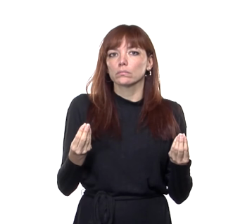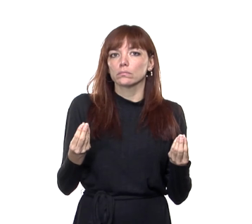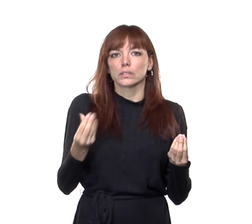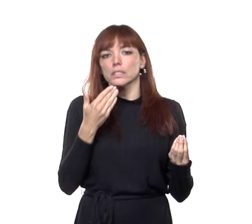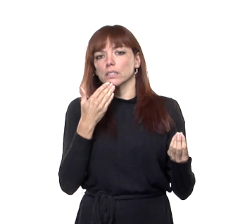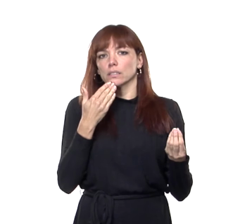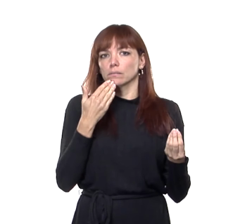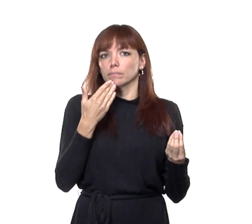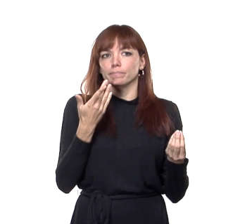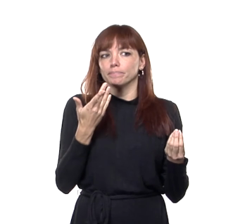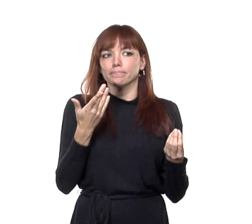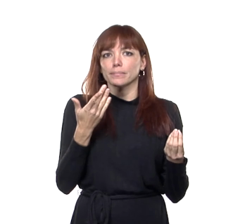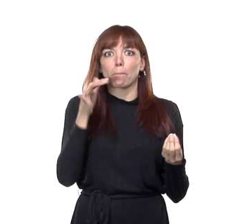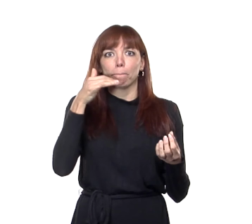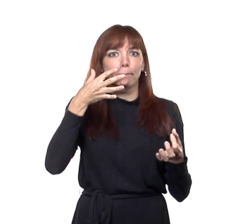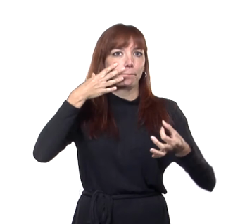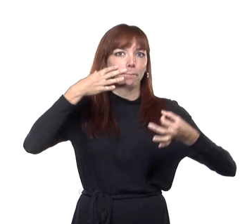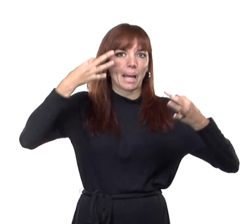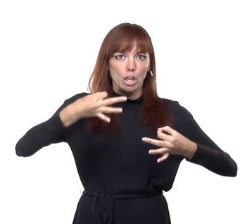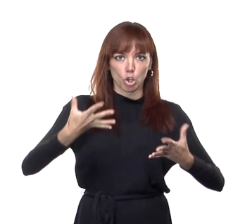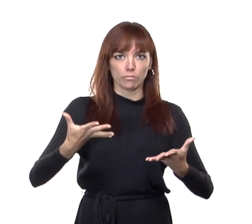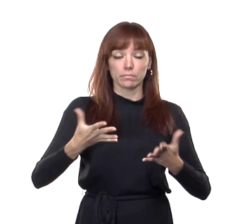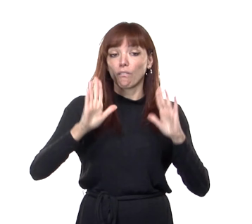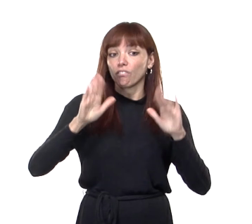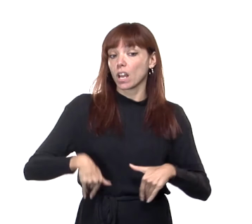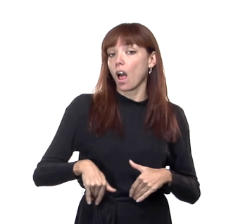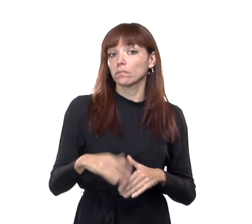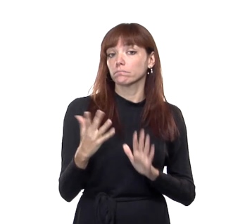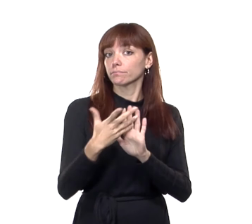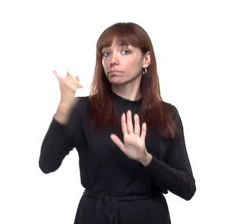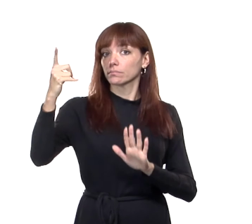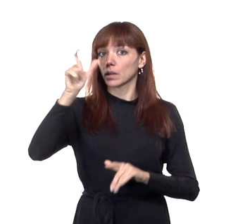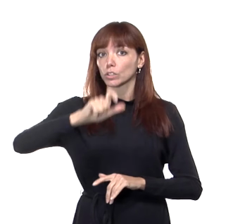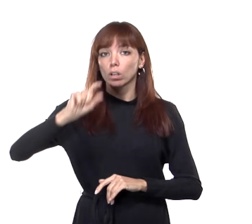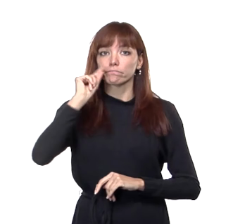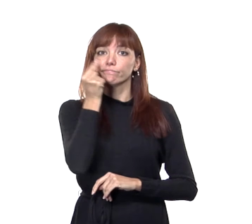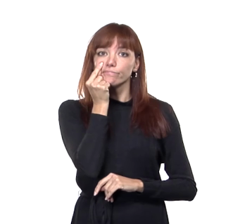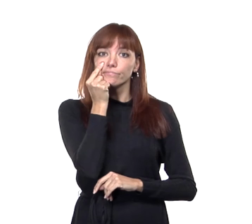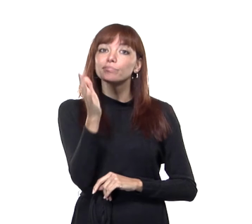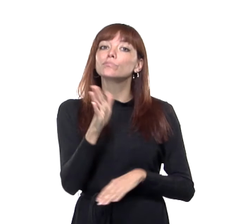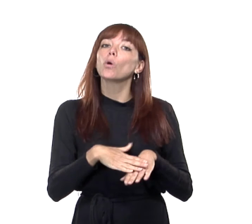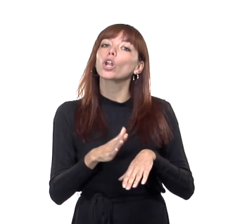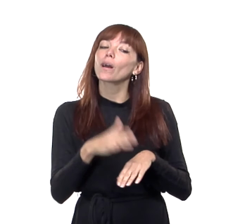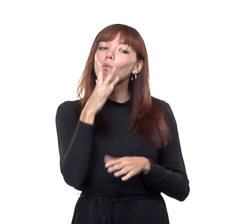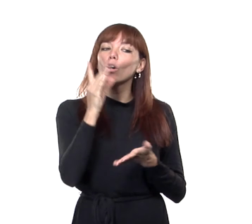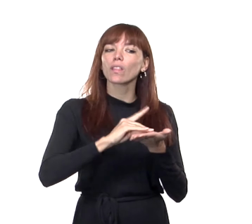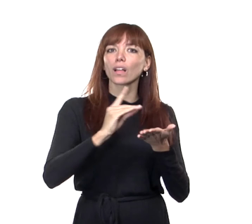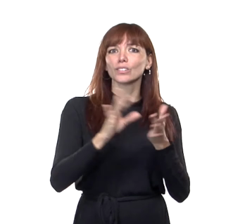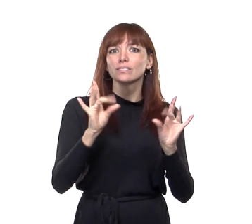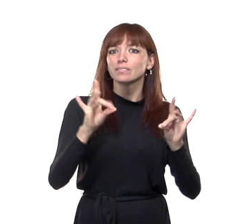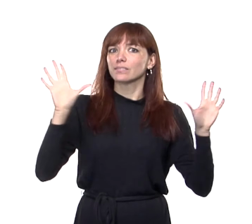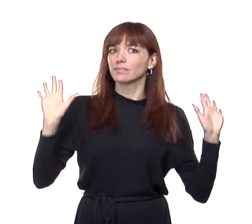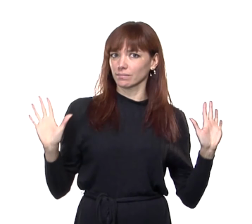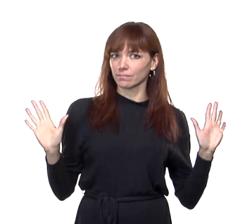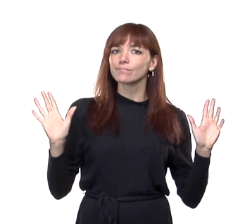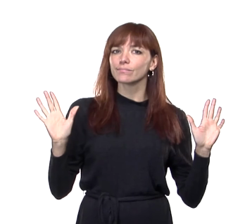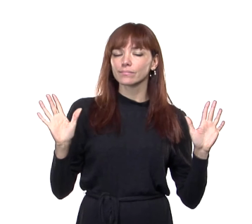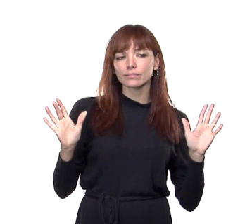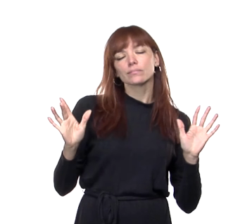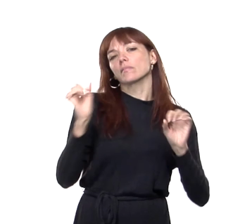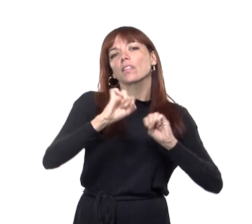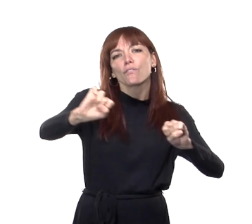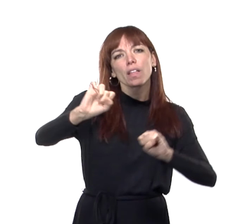relojería tarde o temprano van a acabar en las manos inadecuadas porque porque los datos personales son super sensibles son muy difíciles de